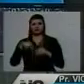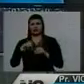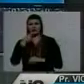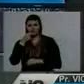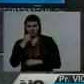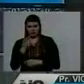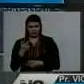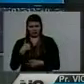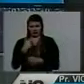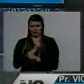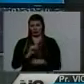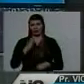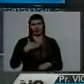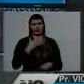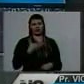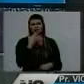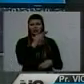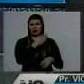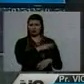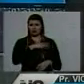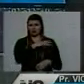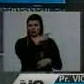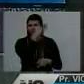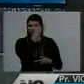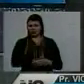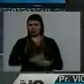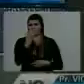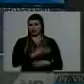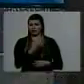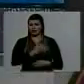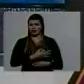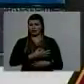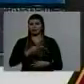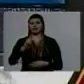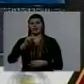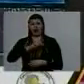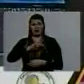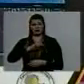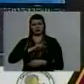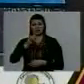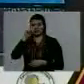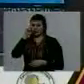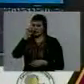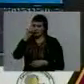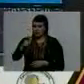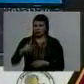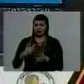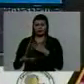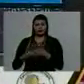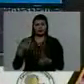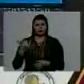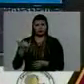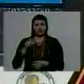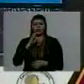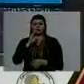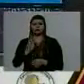no soy quien para exigirle al ministro honestidad. Quien no es fiel en lo pequeño, tampoco lo será en lo